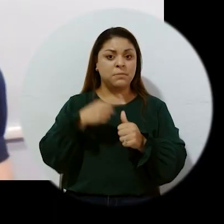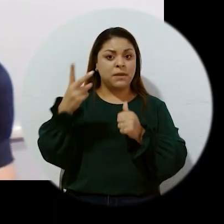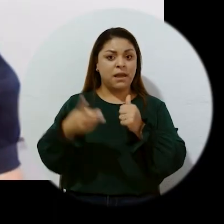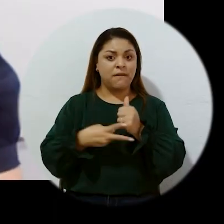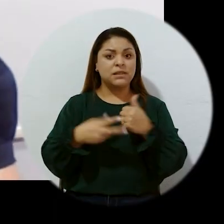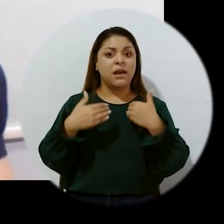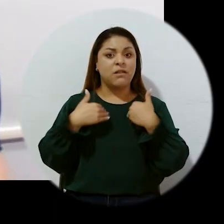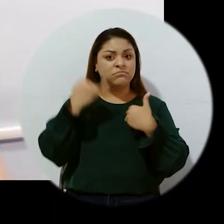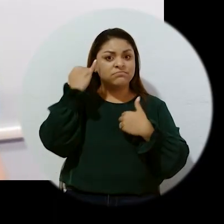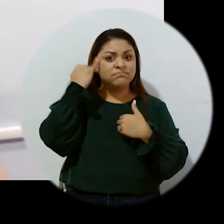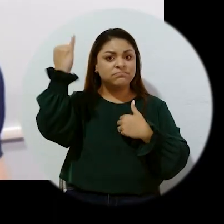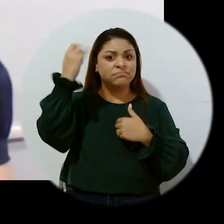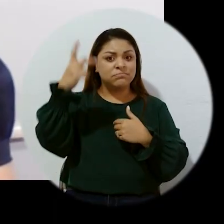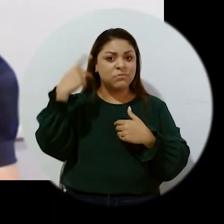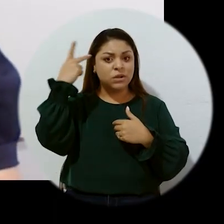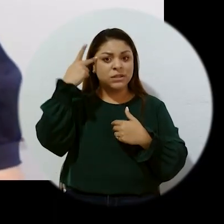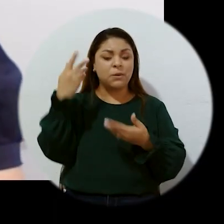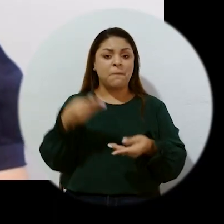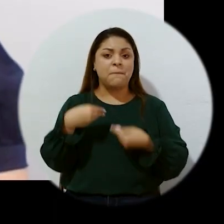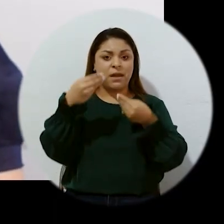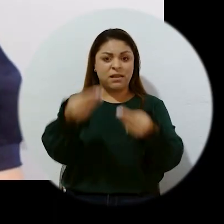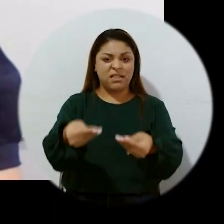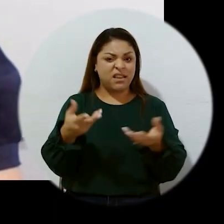una iniciativa política para generar